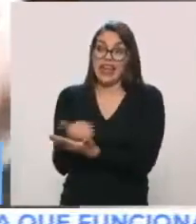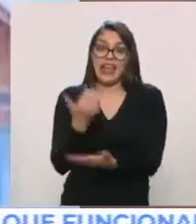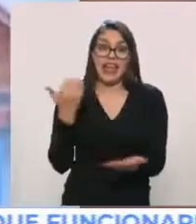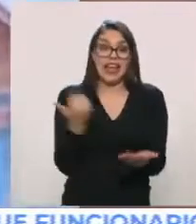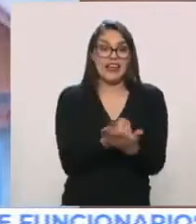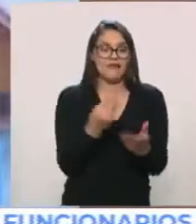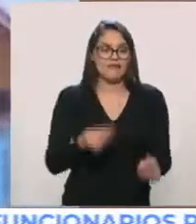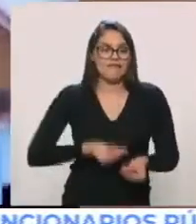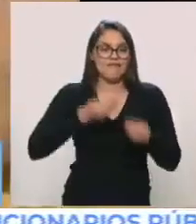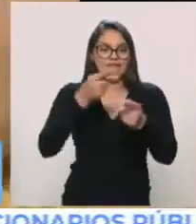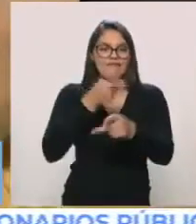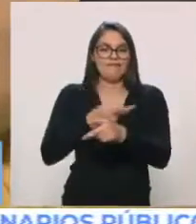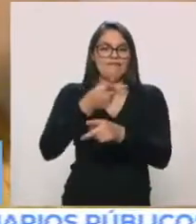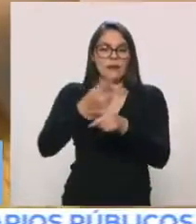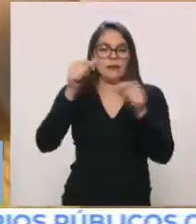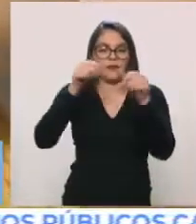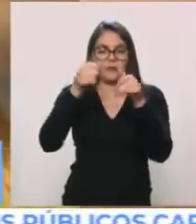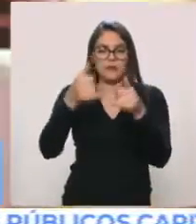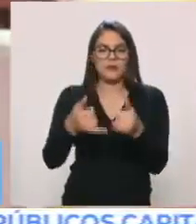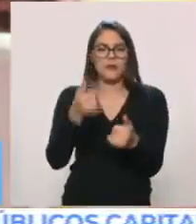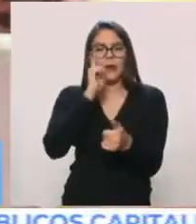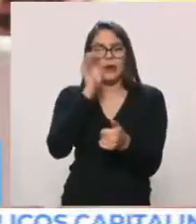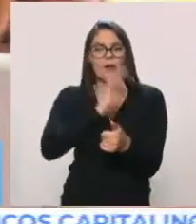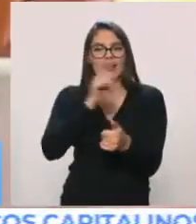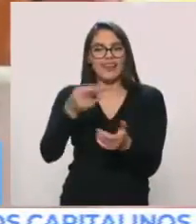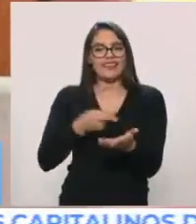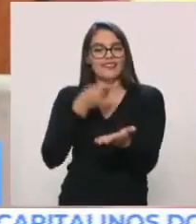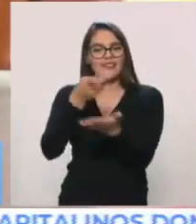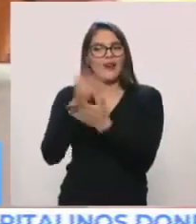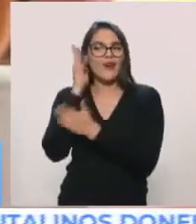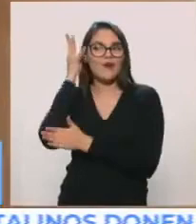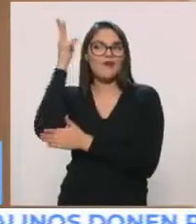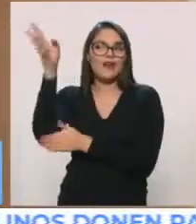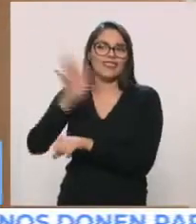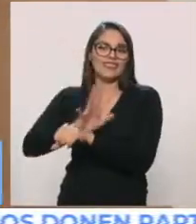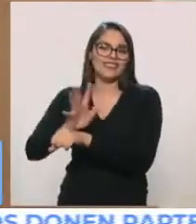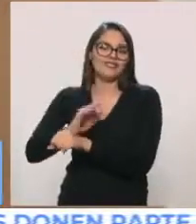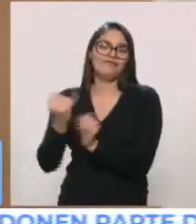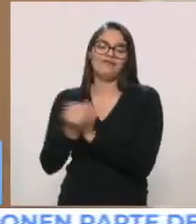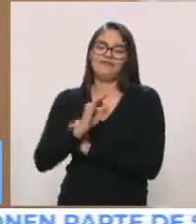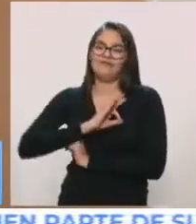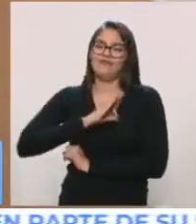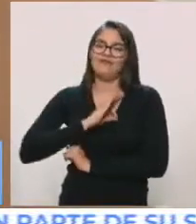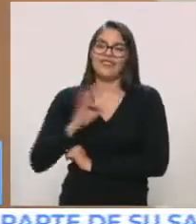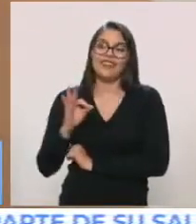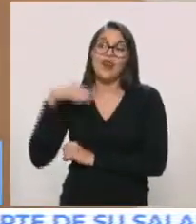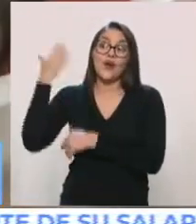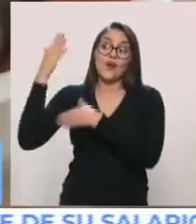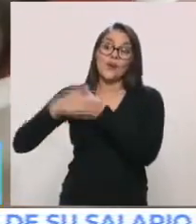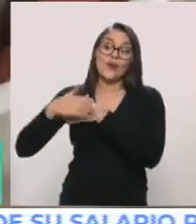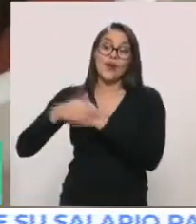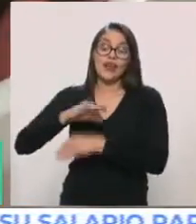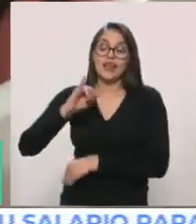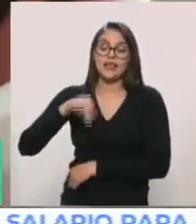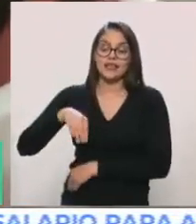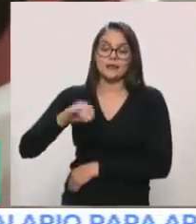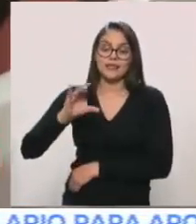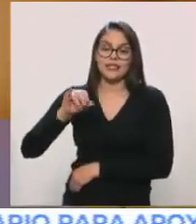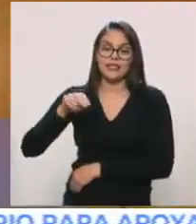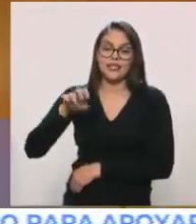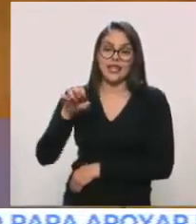estatuilla dorada, nombrándolos cineastas del futuro. Y posteriormente, los trabajos serán proyectados en la plataforma del IMCINE Film